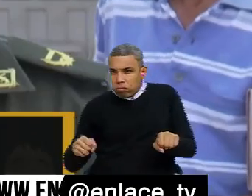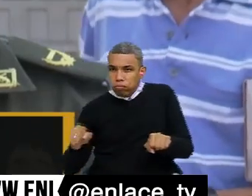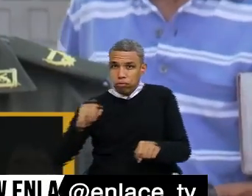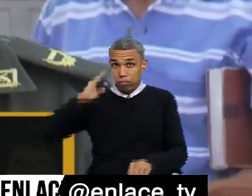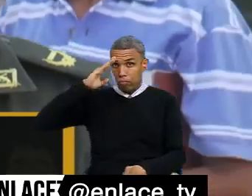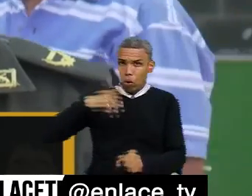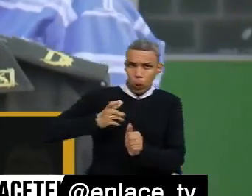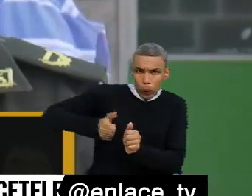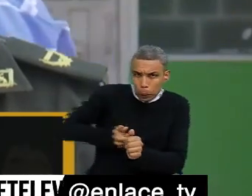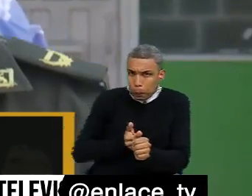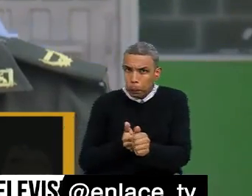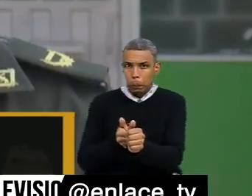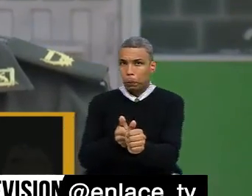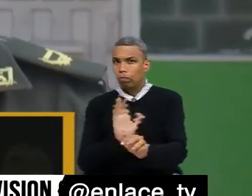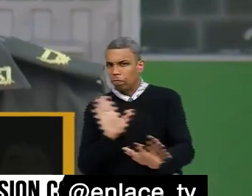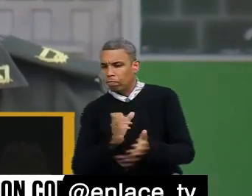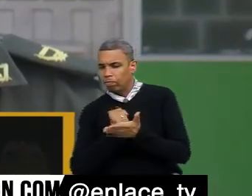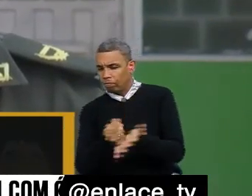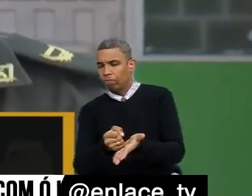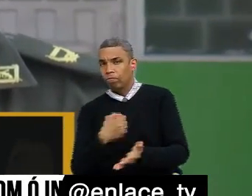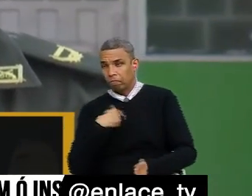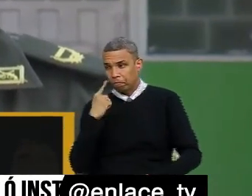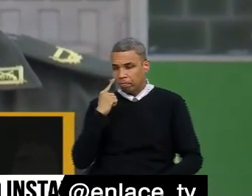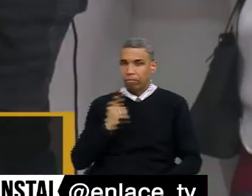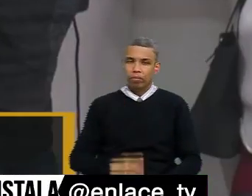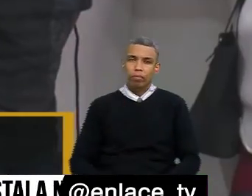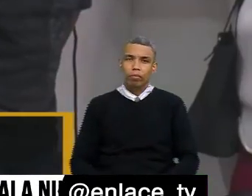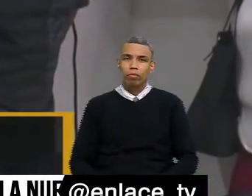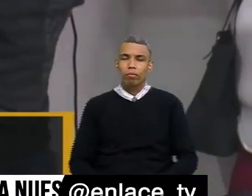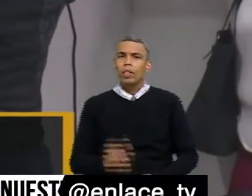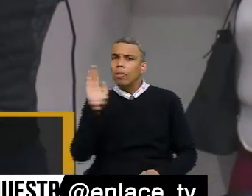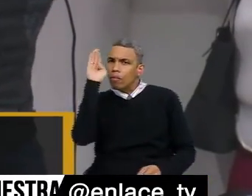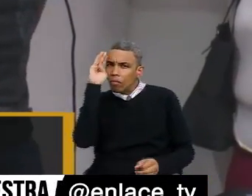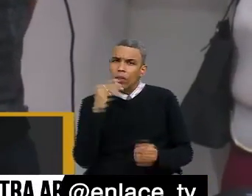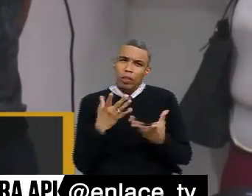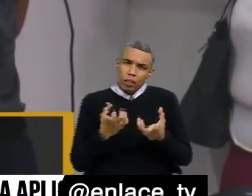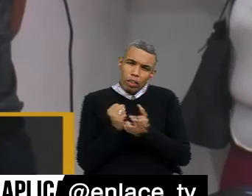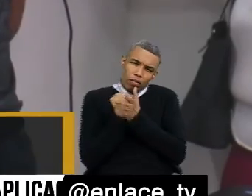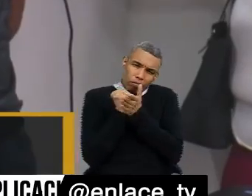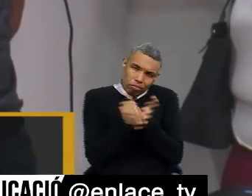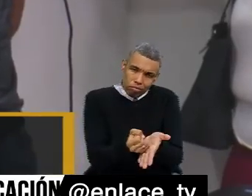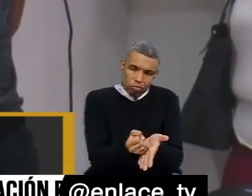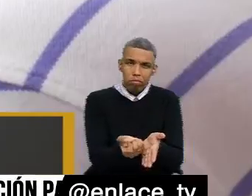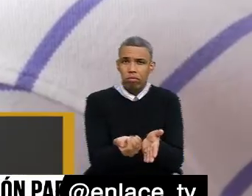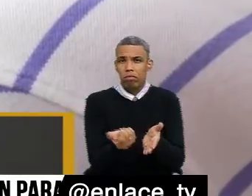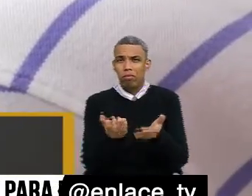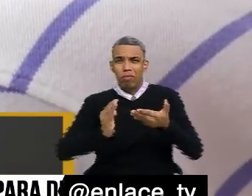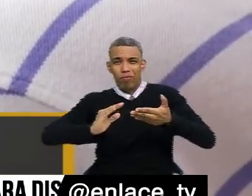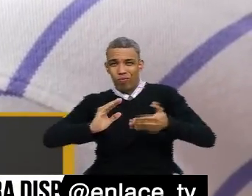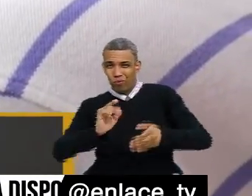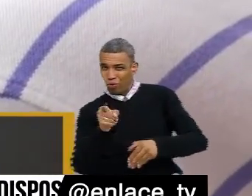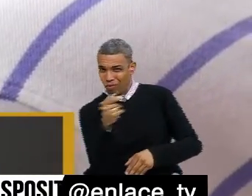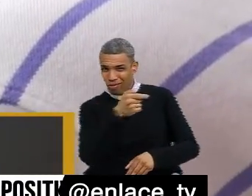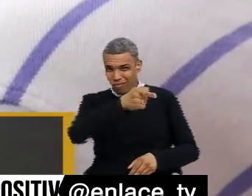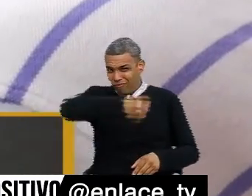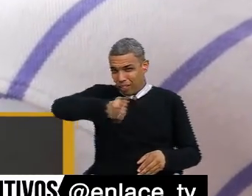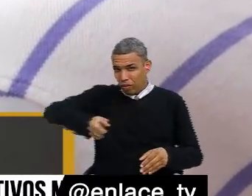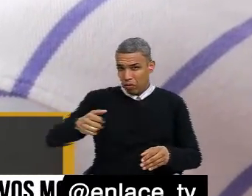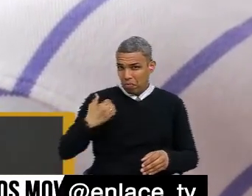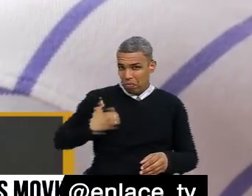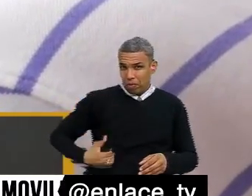queremos como Policía Nacional es que estos ciudadanos se sientan seguros pues cuando salgan a sus sitios de entrenamiento. Hay